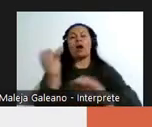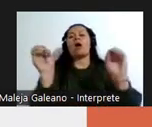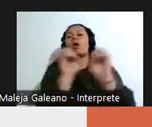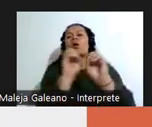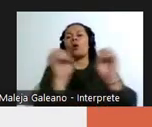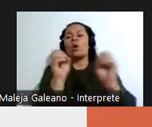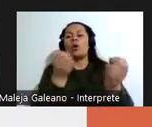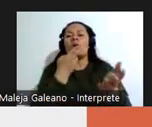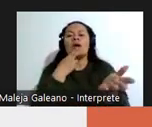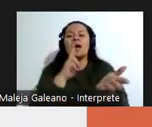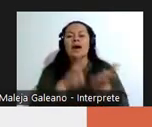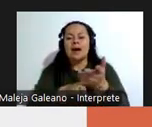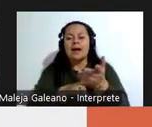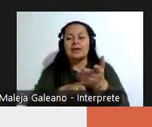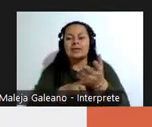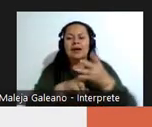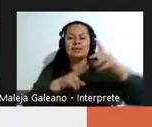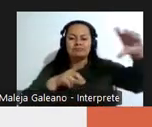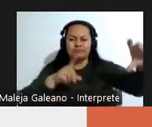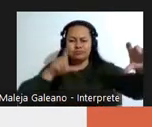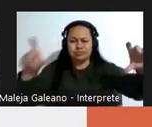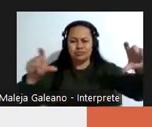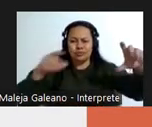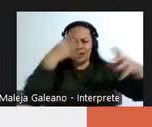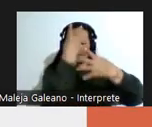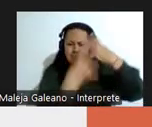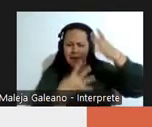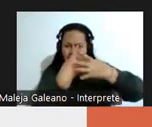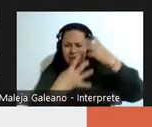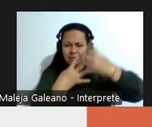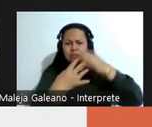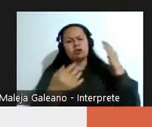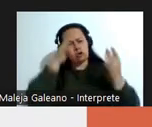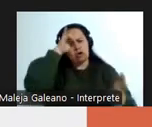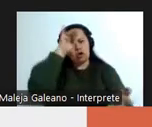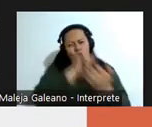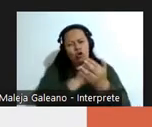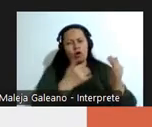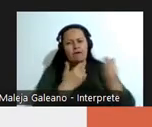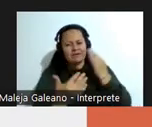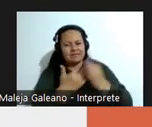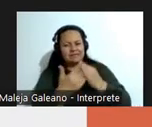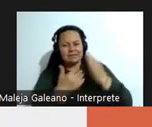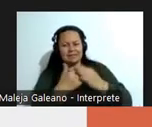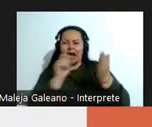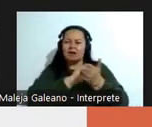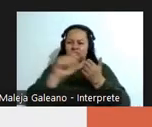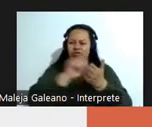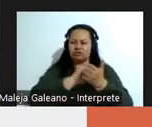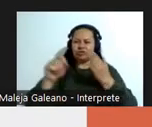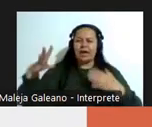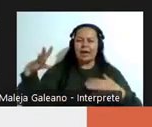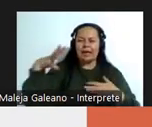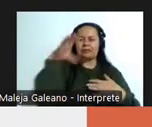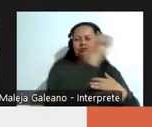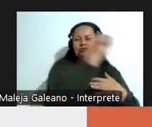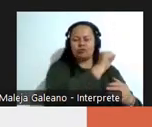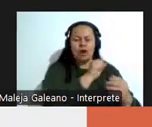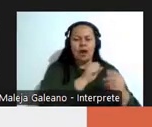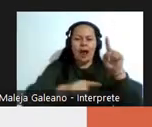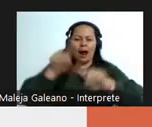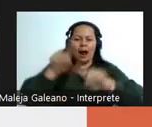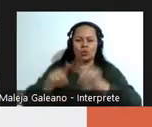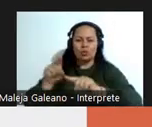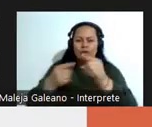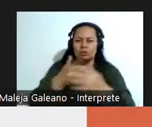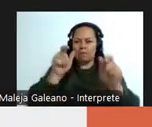con una ecuación que creo que nos va a facilitar un poquito la escritura y esos hallazgos. Sé que algunas personas en